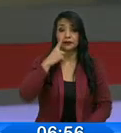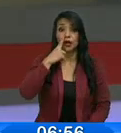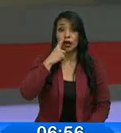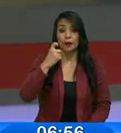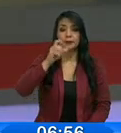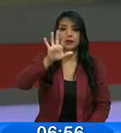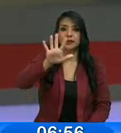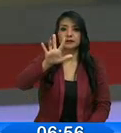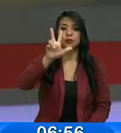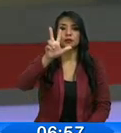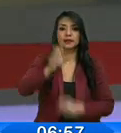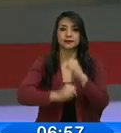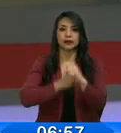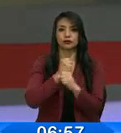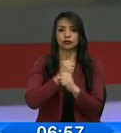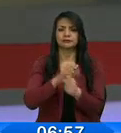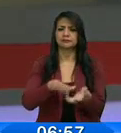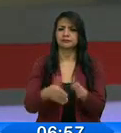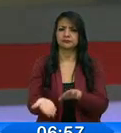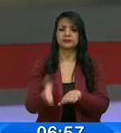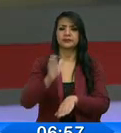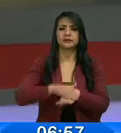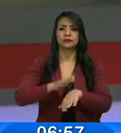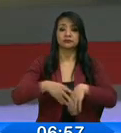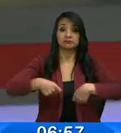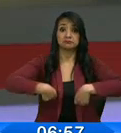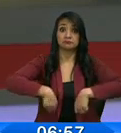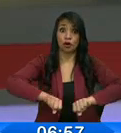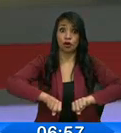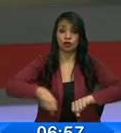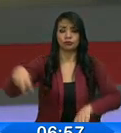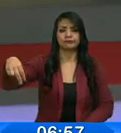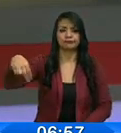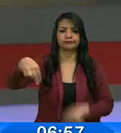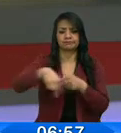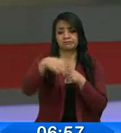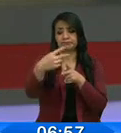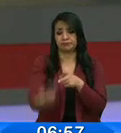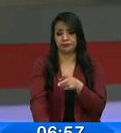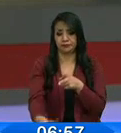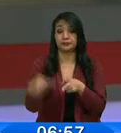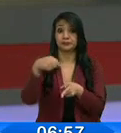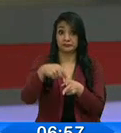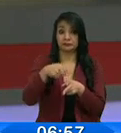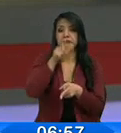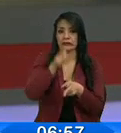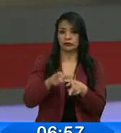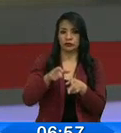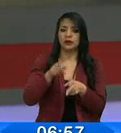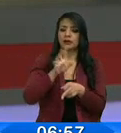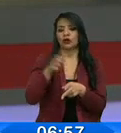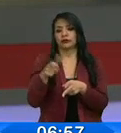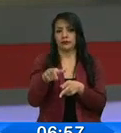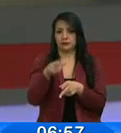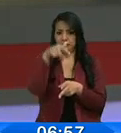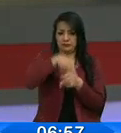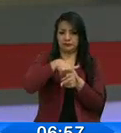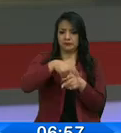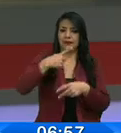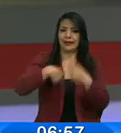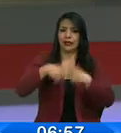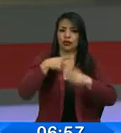53 años de edad murió tras ser atropellado por una motocicleta. Uno de los ocupantes del villano vehículo resultó herido en este hecho ocurrido en la